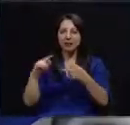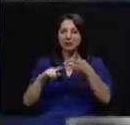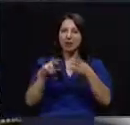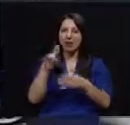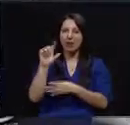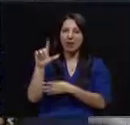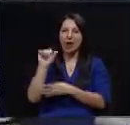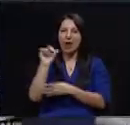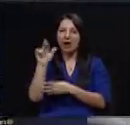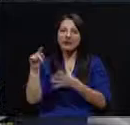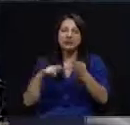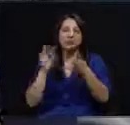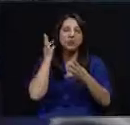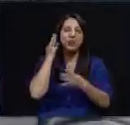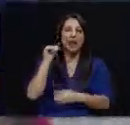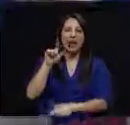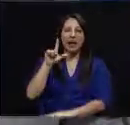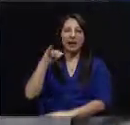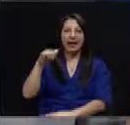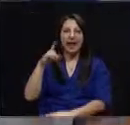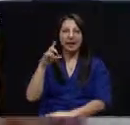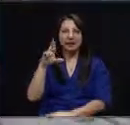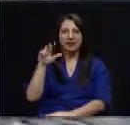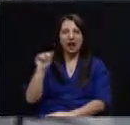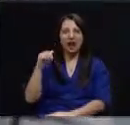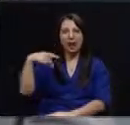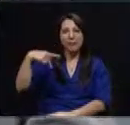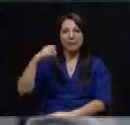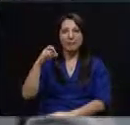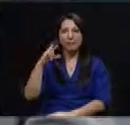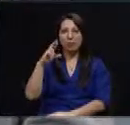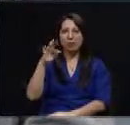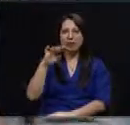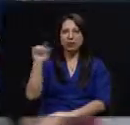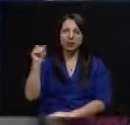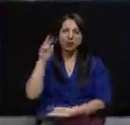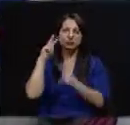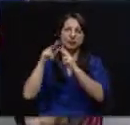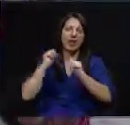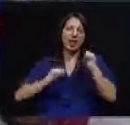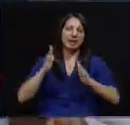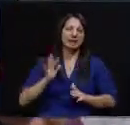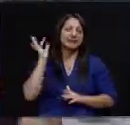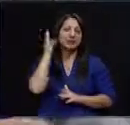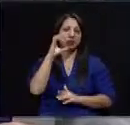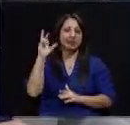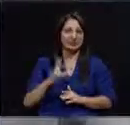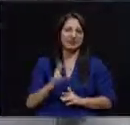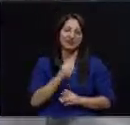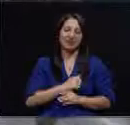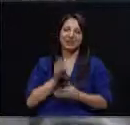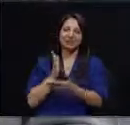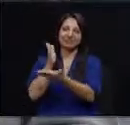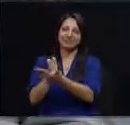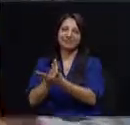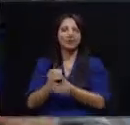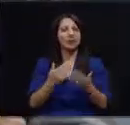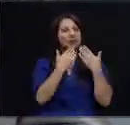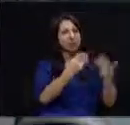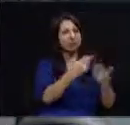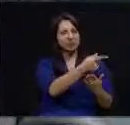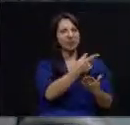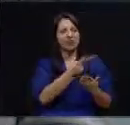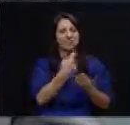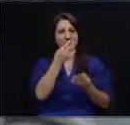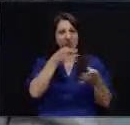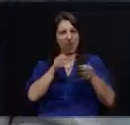Raúl Arias y a Alejandra Portillo, claro, conocida actriz costarricense, que forma parte de este equipo. Nada más, perdón la interrupción. Le agradezco